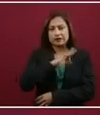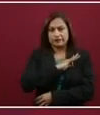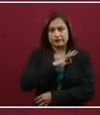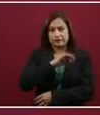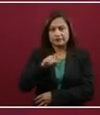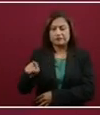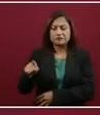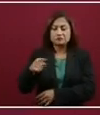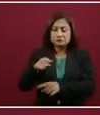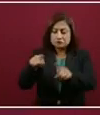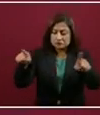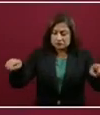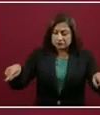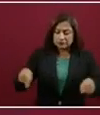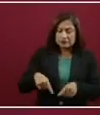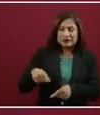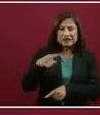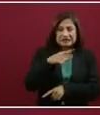hectáreas.